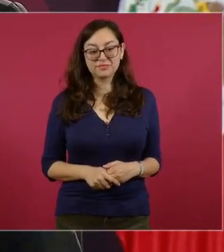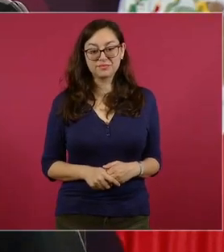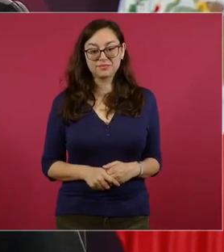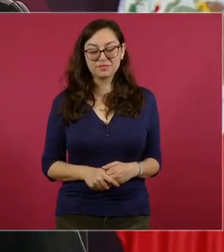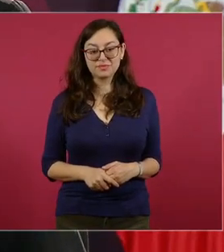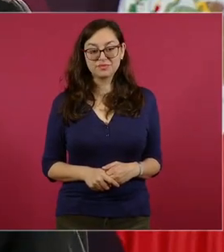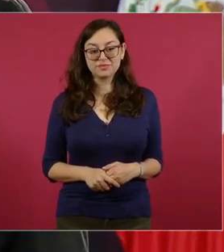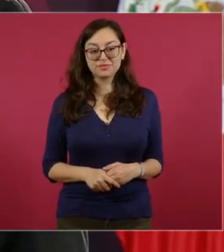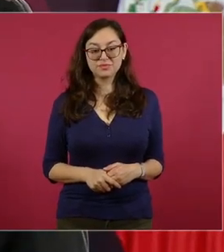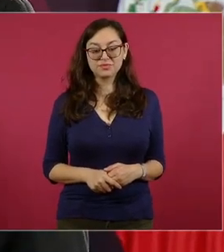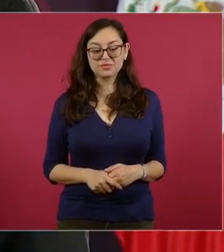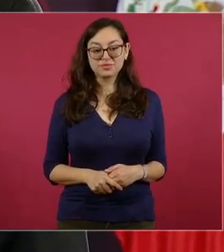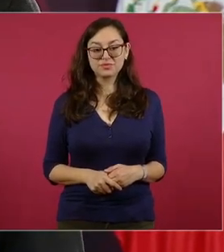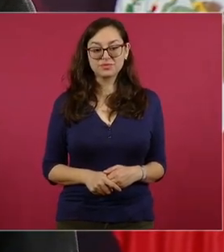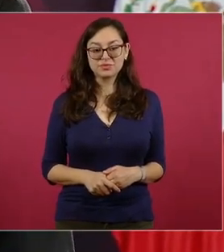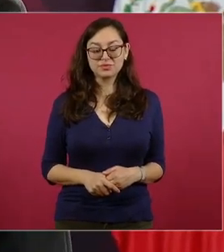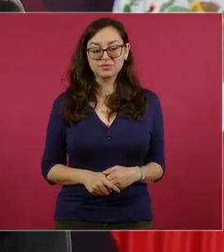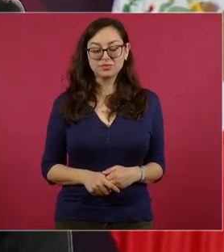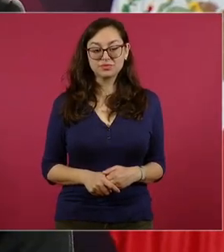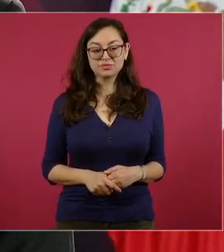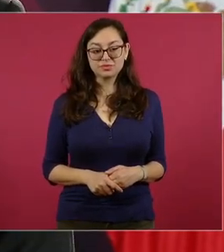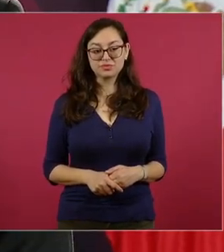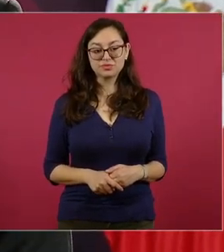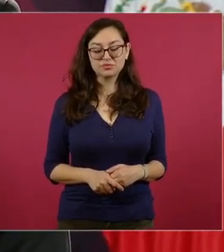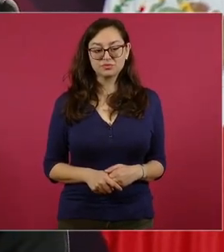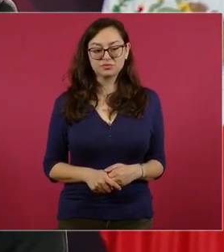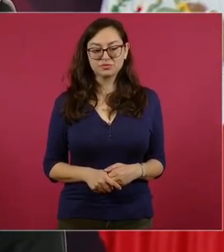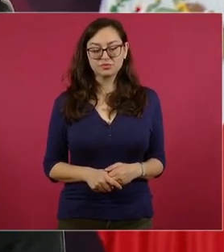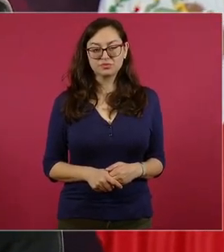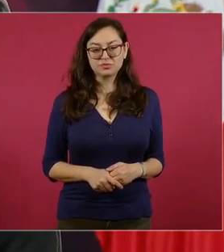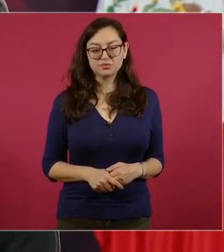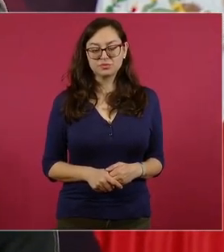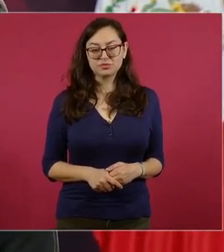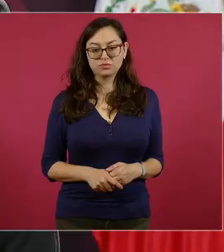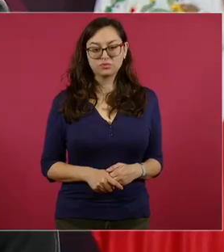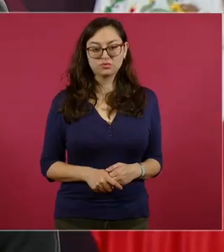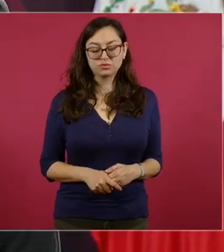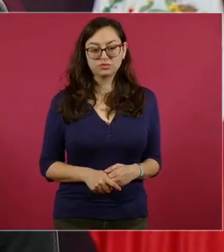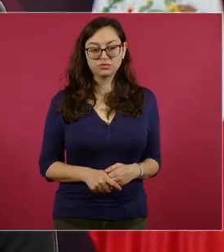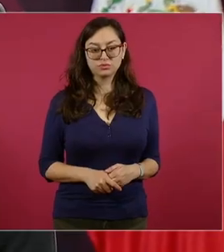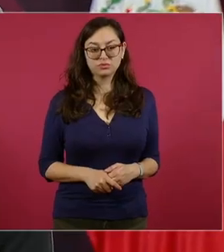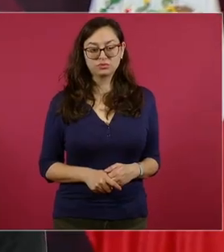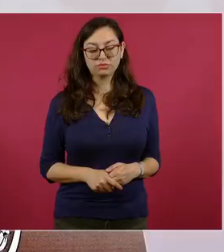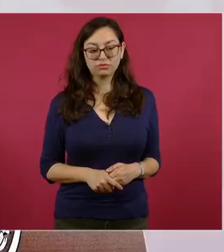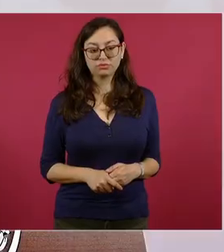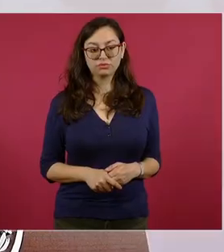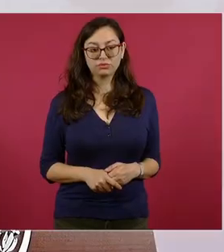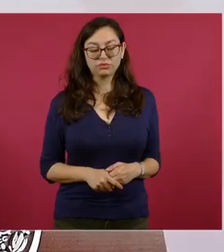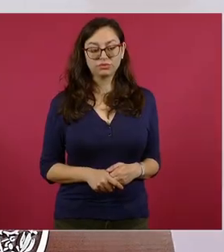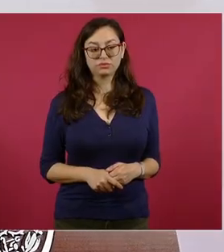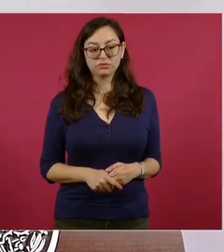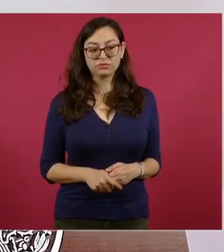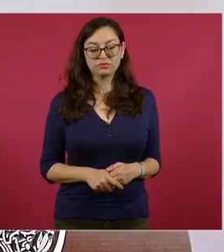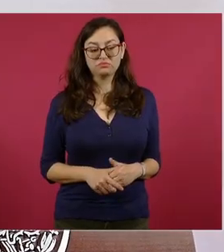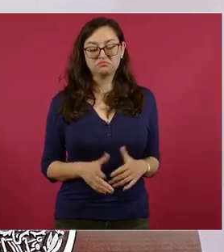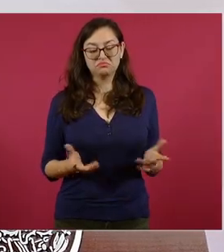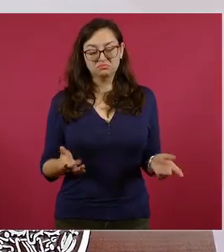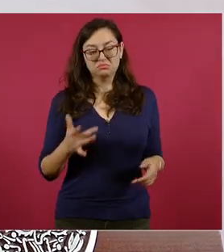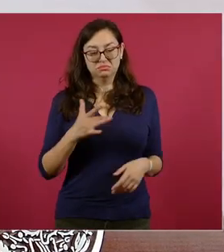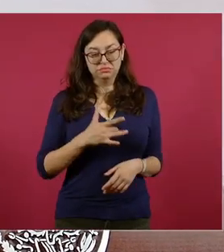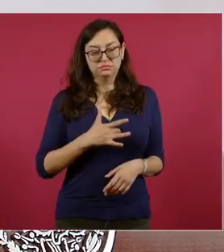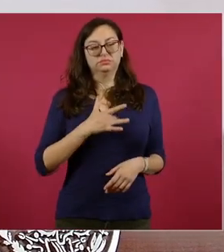Yo creo que queda como lección de que ya no es lo mismo de